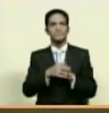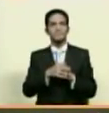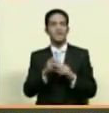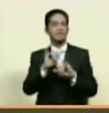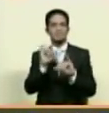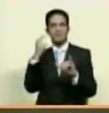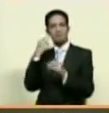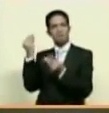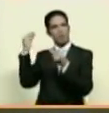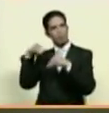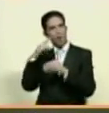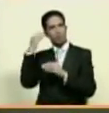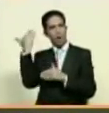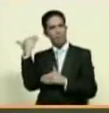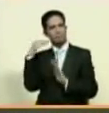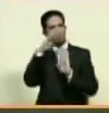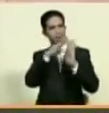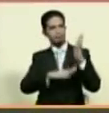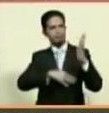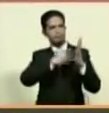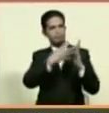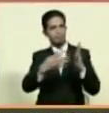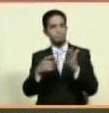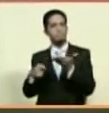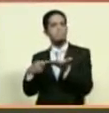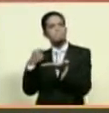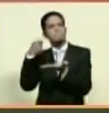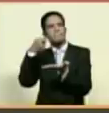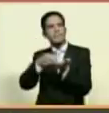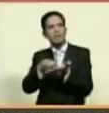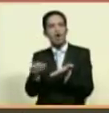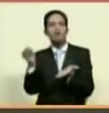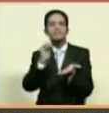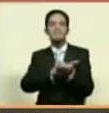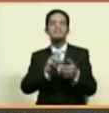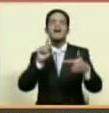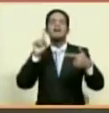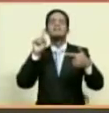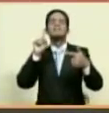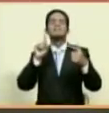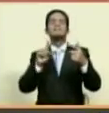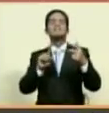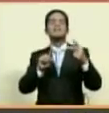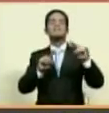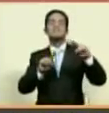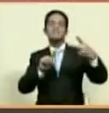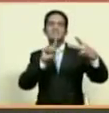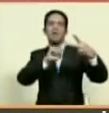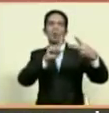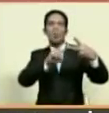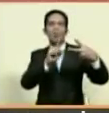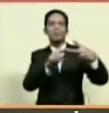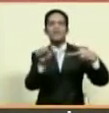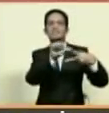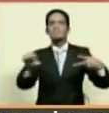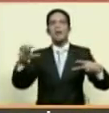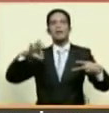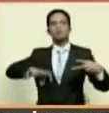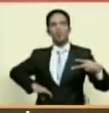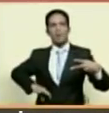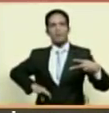programado, vamos a estar pagando de nuevo la segunda semana de salarios, como se